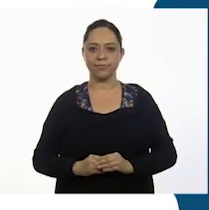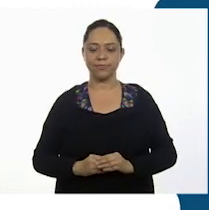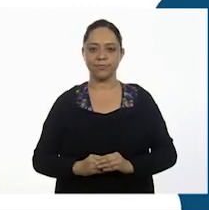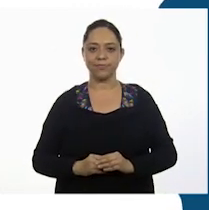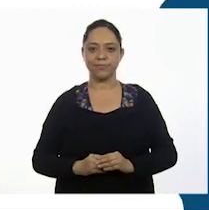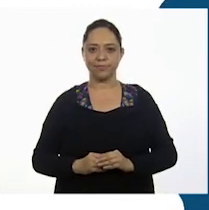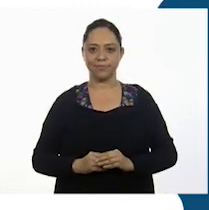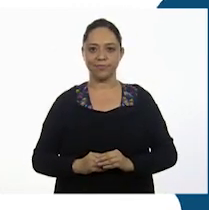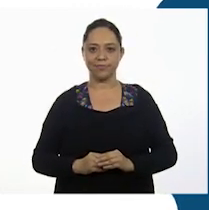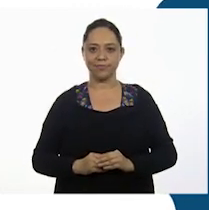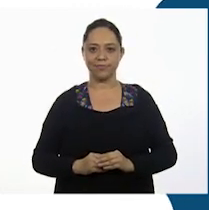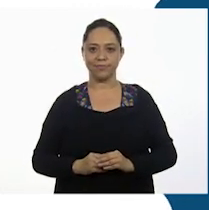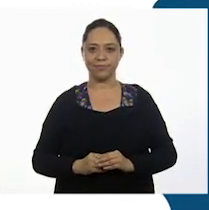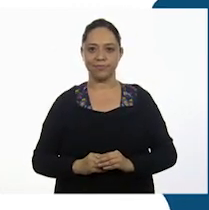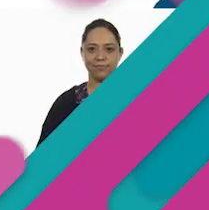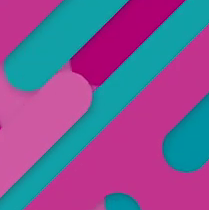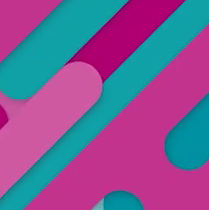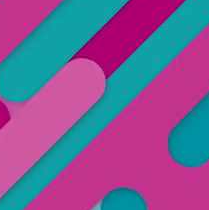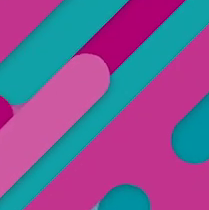aprendeencasa.sep.gob.mx.